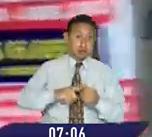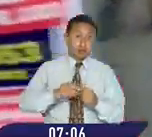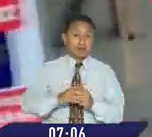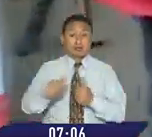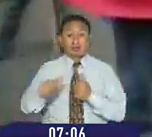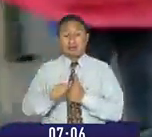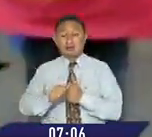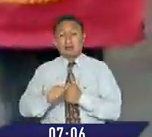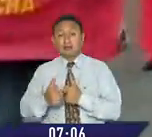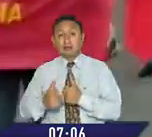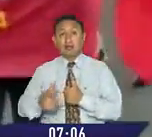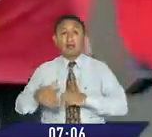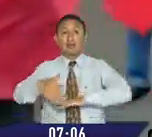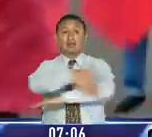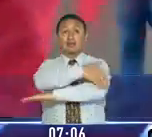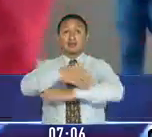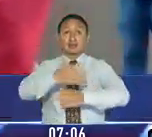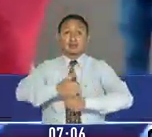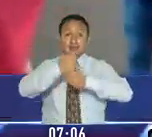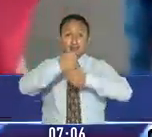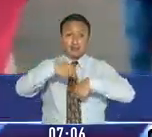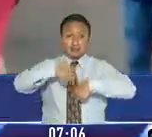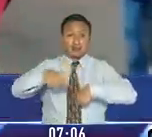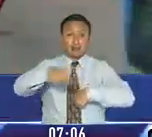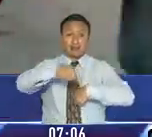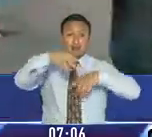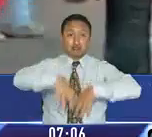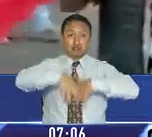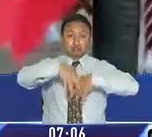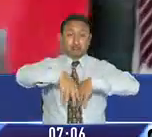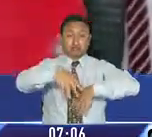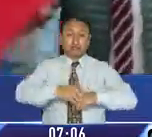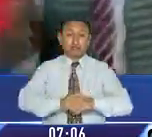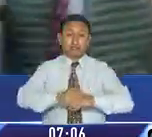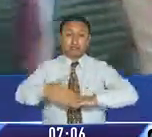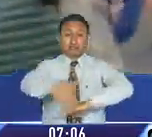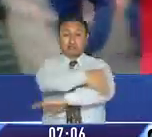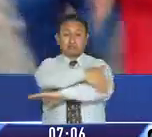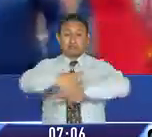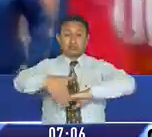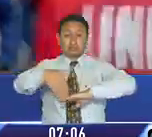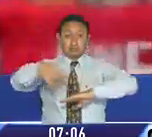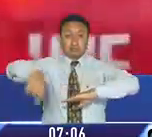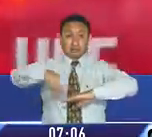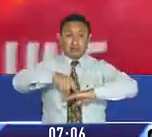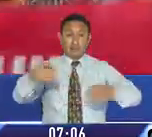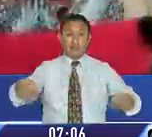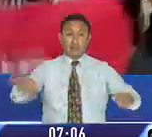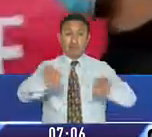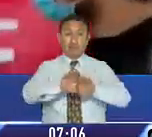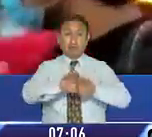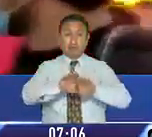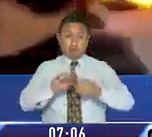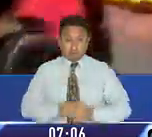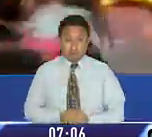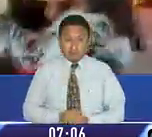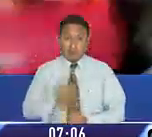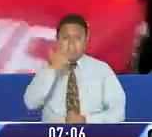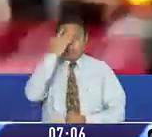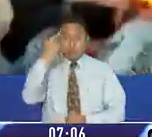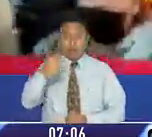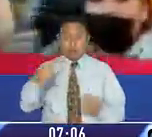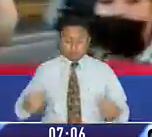plataforma gubernamental, se registraron manifestaciones ciudadanas. La calzada de la avenida Amazonas se encuentra totalmente interrumpida por